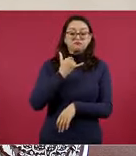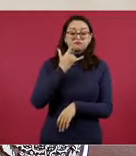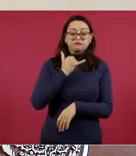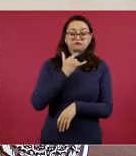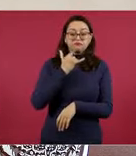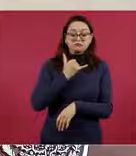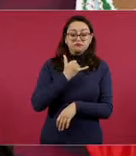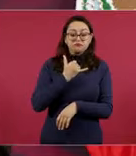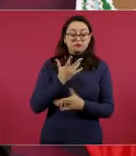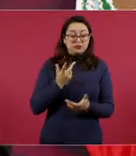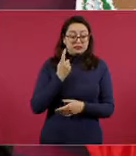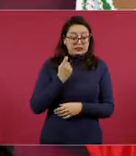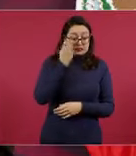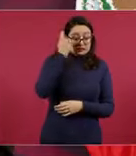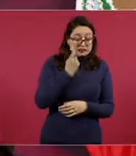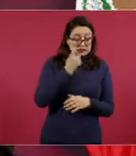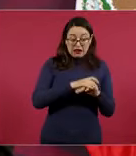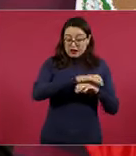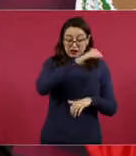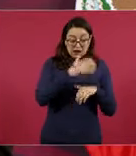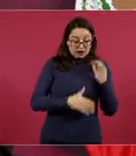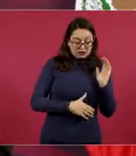y jubilarse.